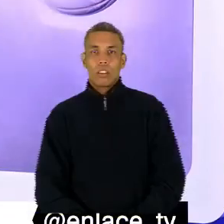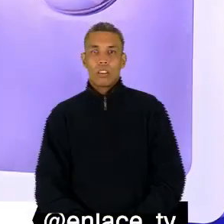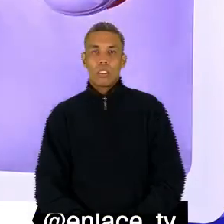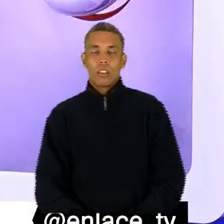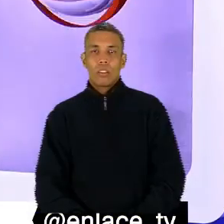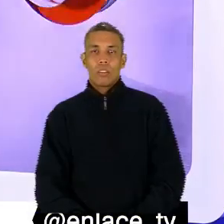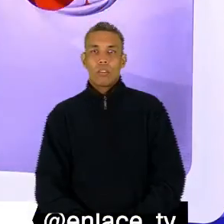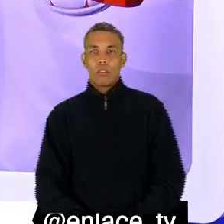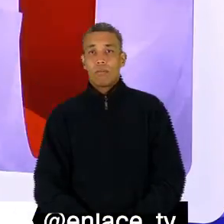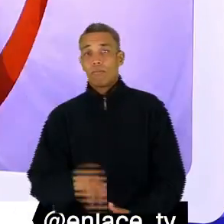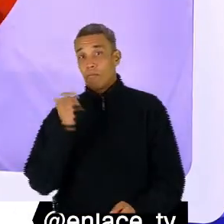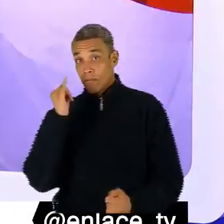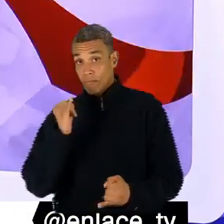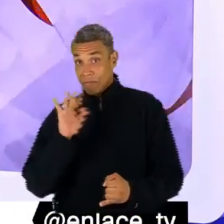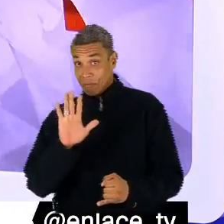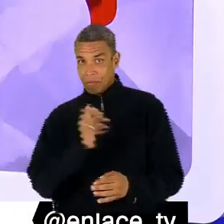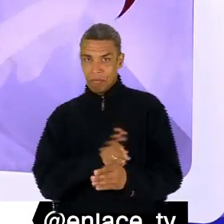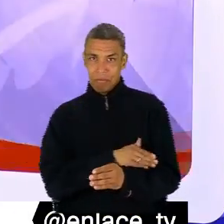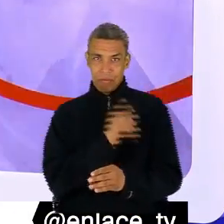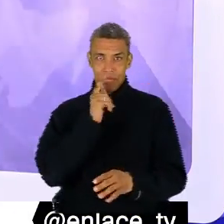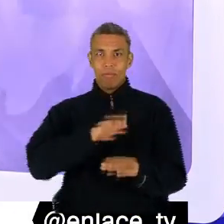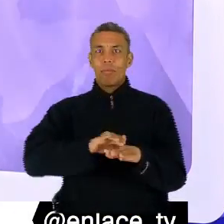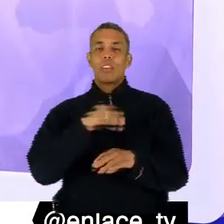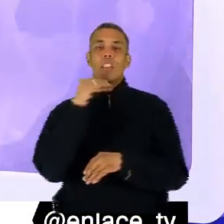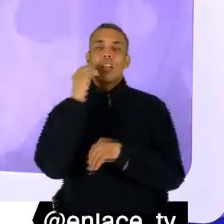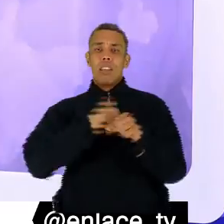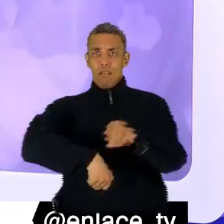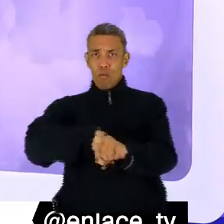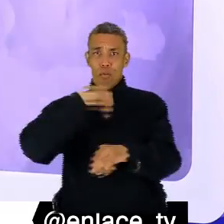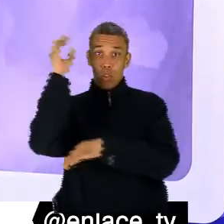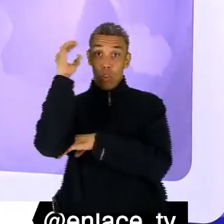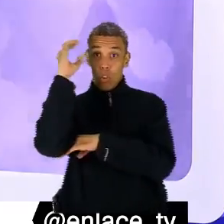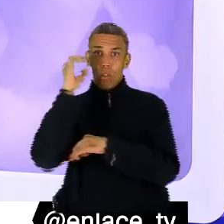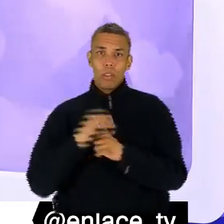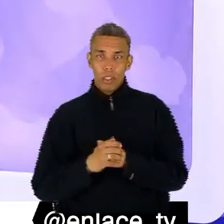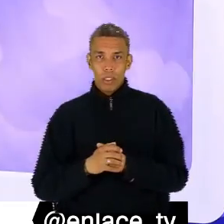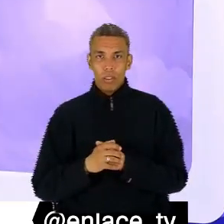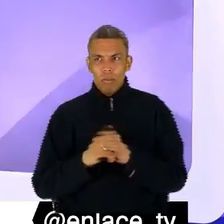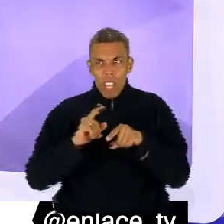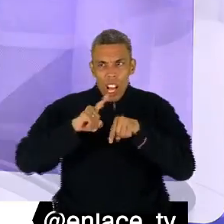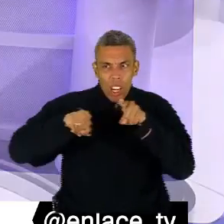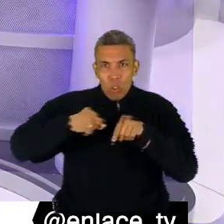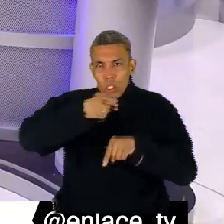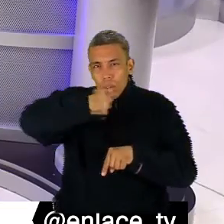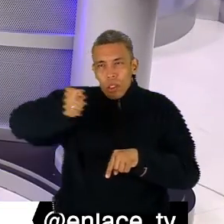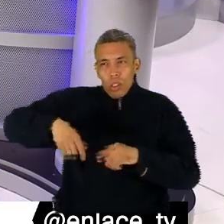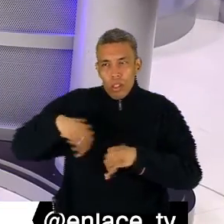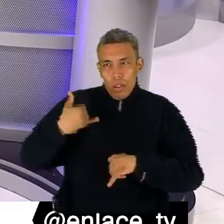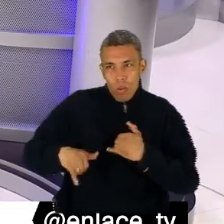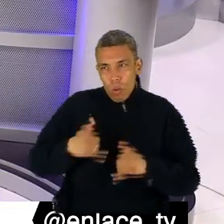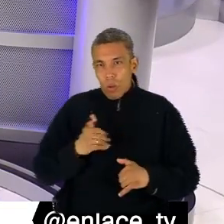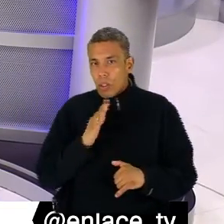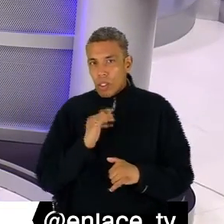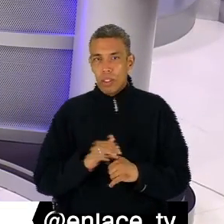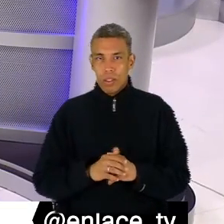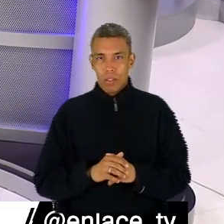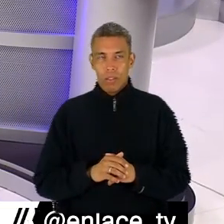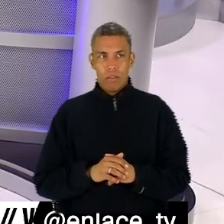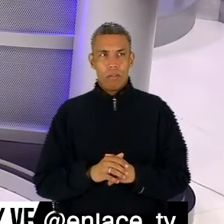Antes de finalizar, Yanit, la Selección Colombia, los últimos jugadores en llegar van a ser los de México